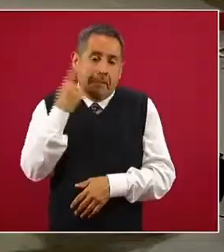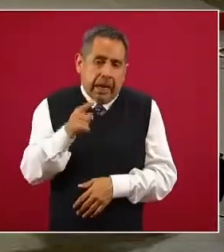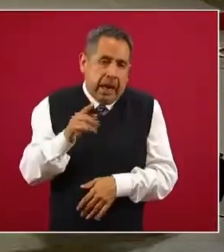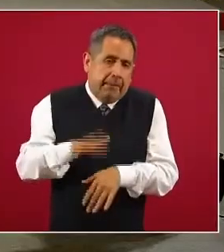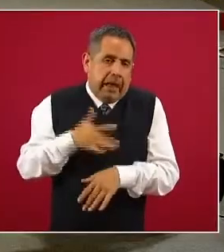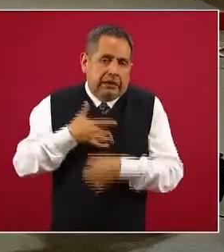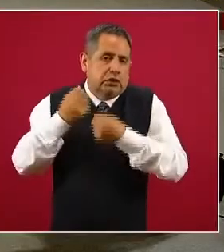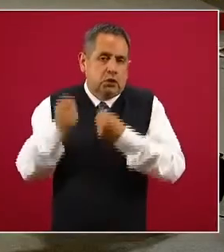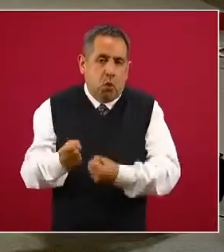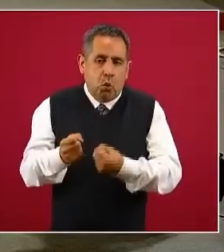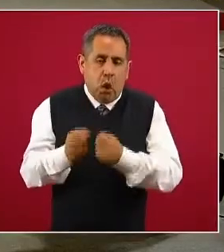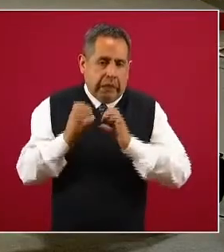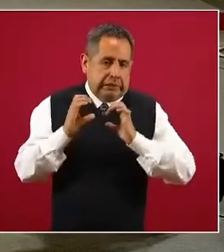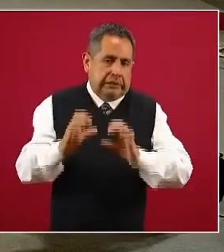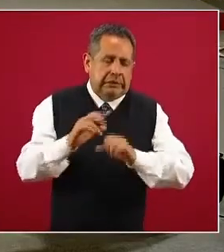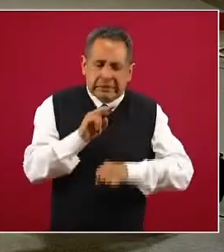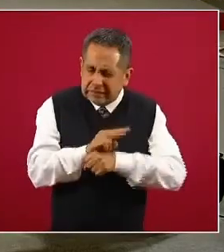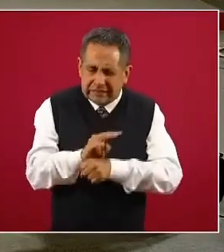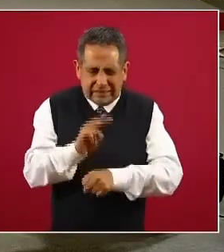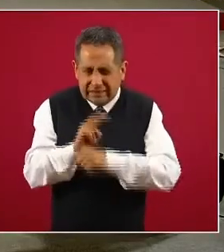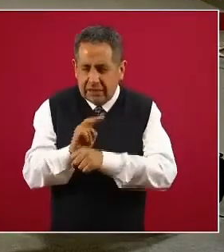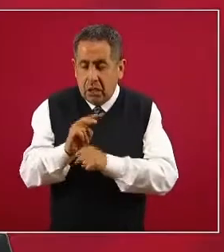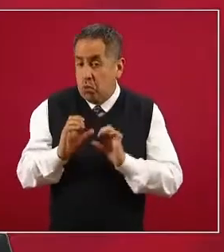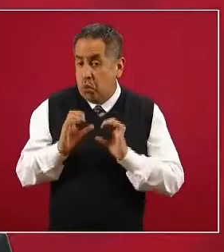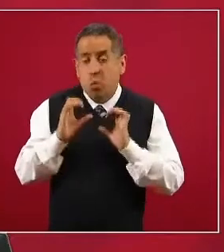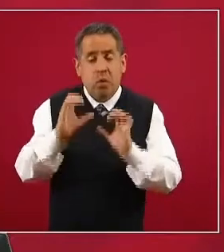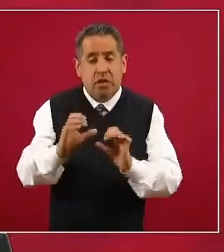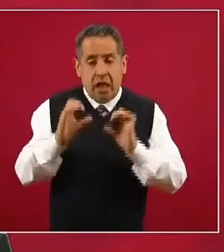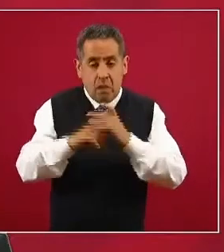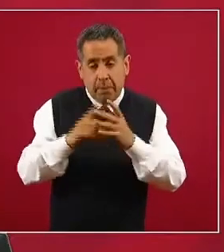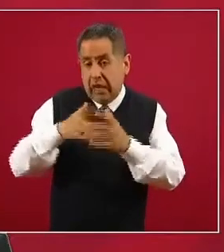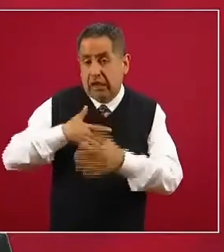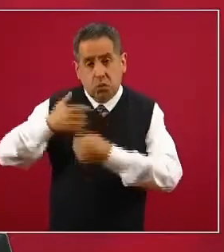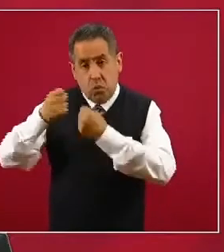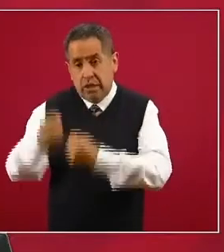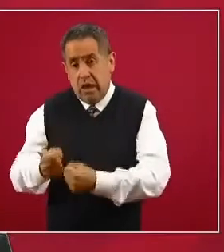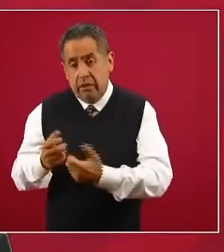Precisamente lo que demuestra es que existe un mecanismo muy sensible de seguridad.